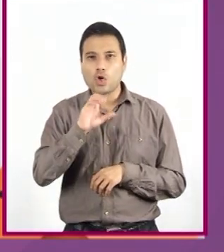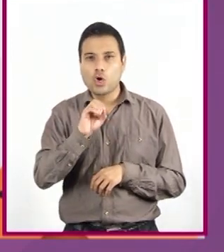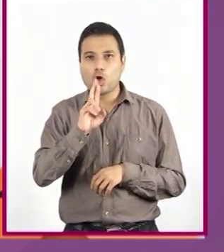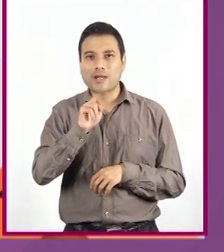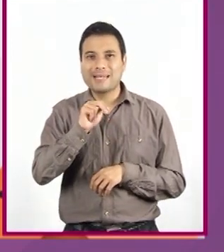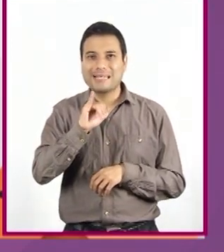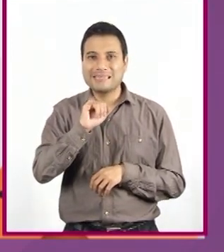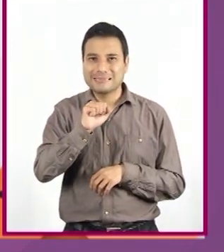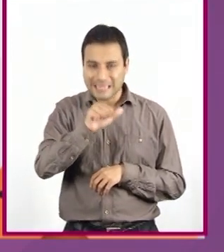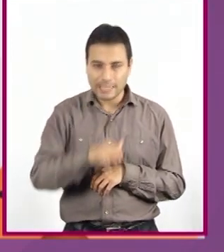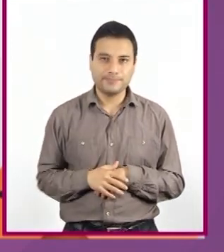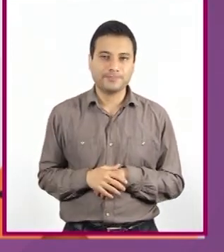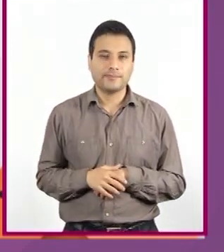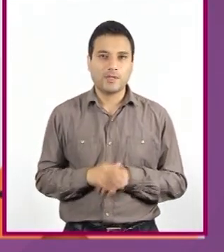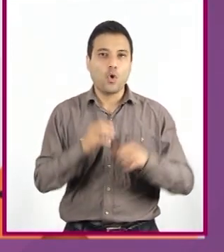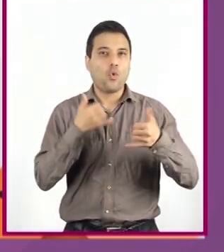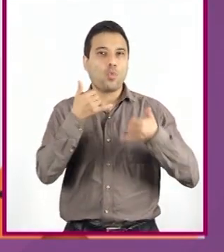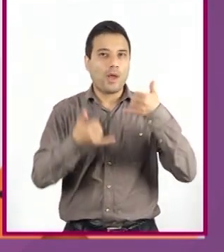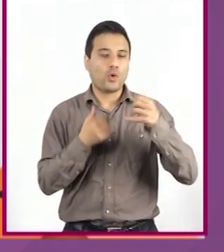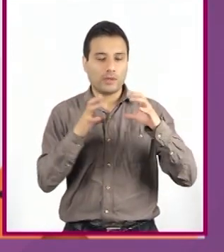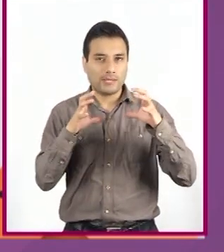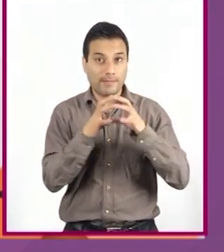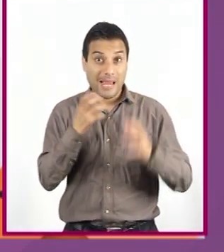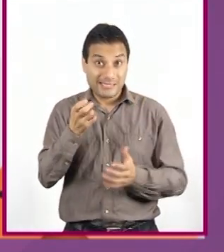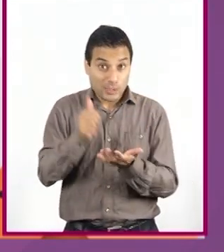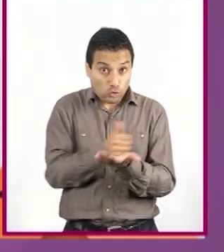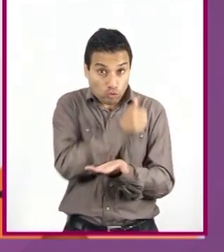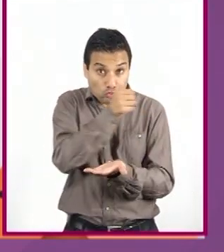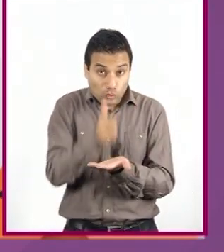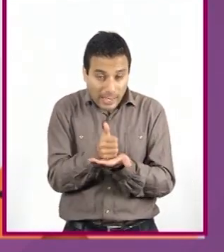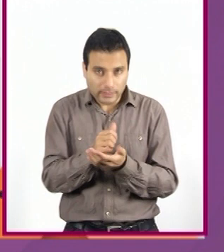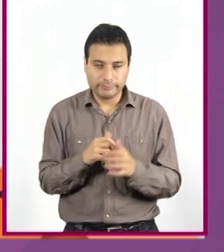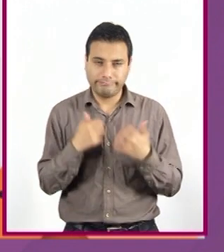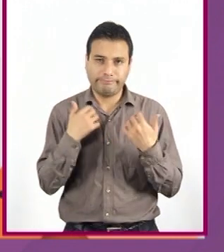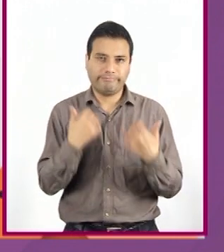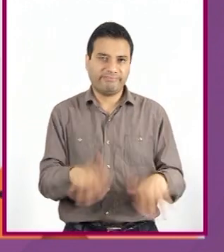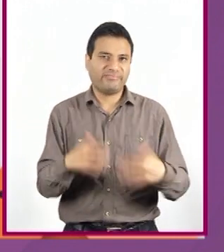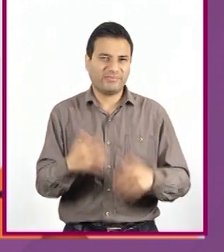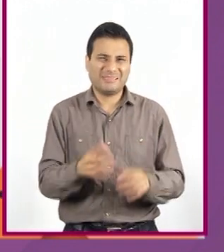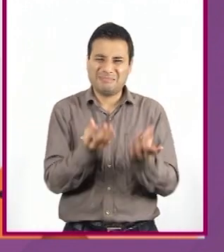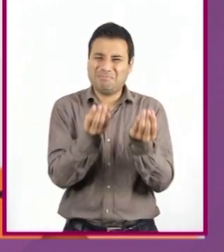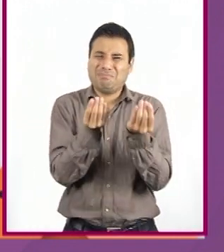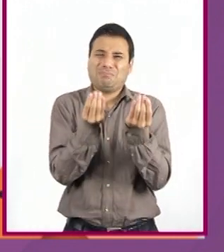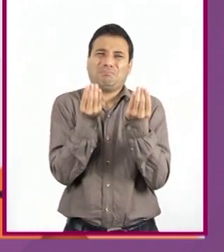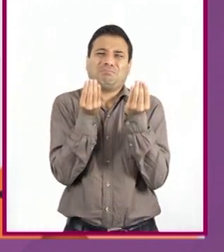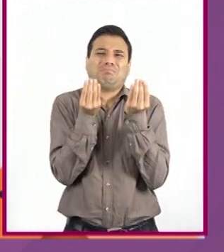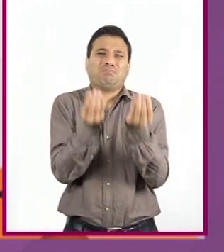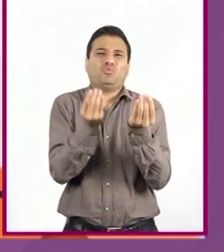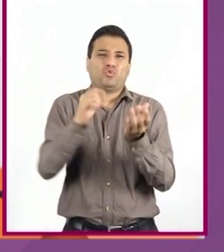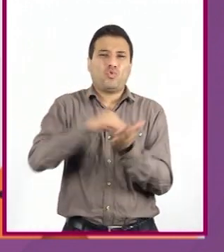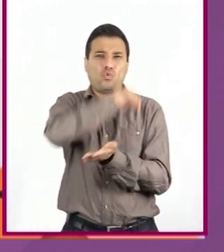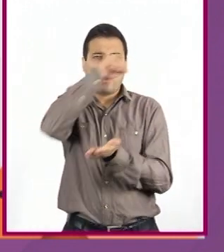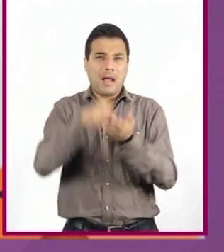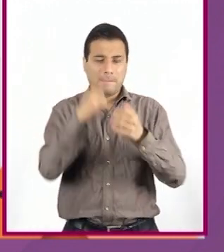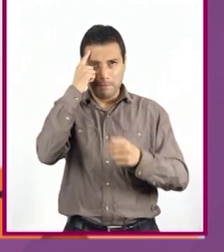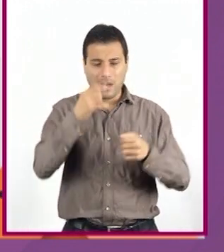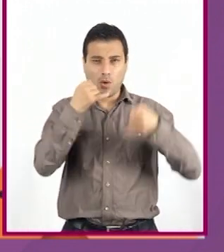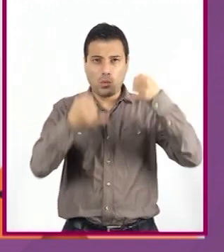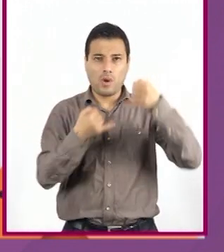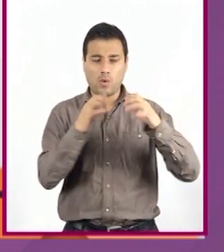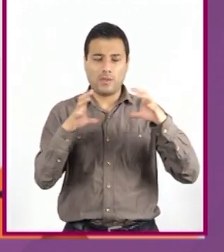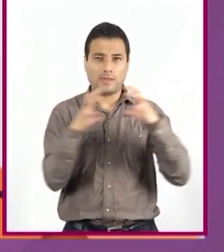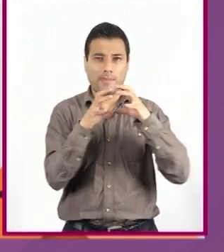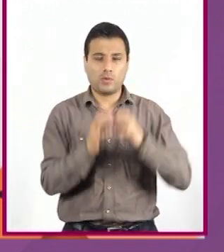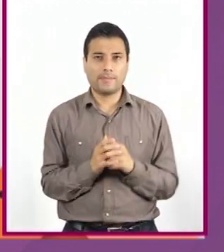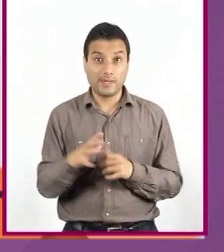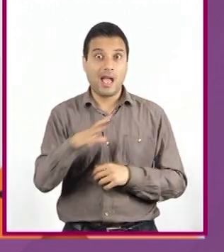pelota. El Tajín es una de las ciudades en el México antiguo con más canchas para el juego de la pelota, ya que